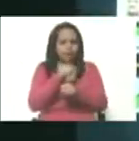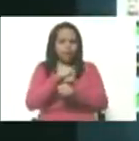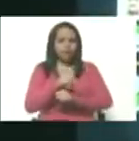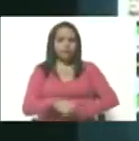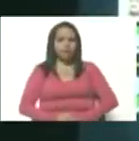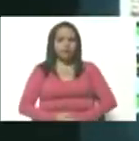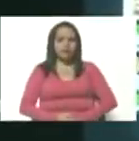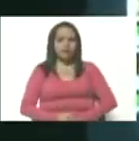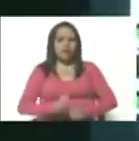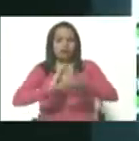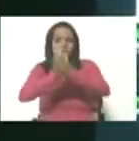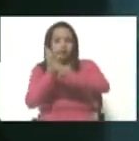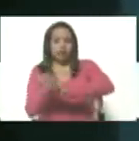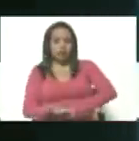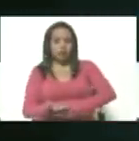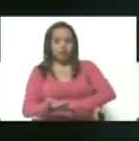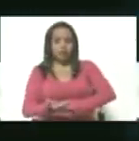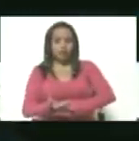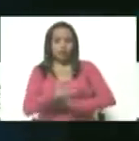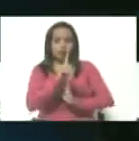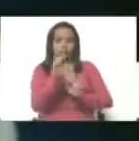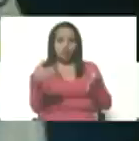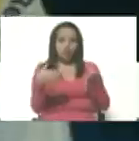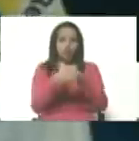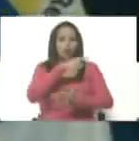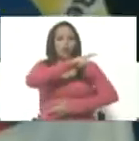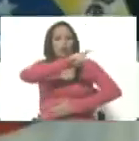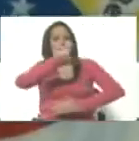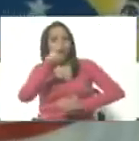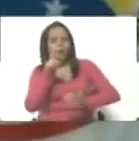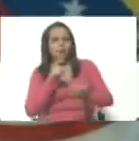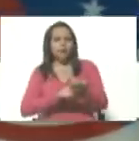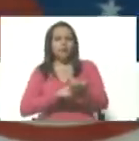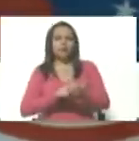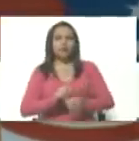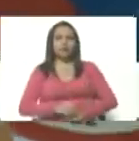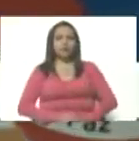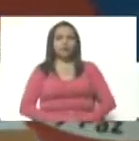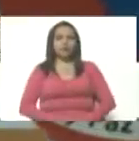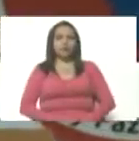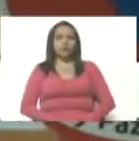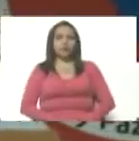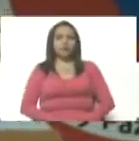y se desmanteló una organización completa.